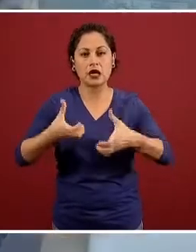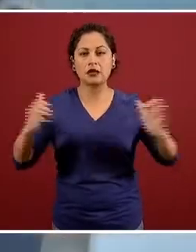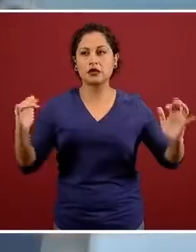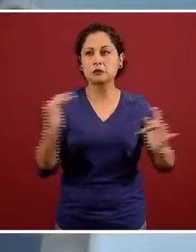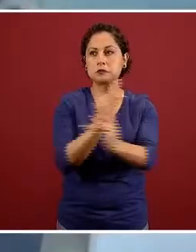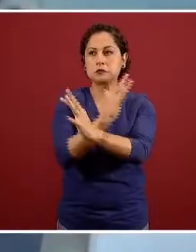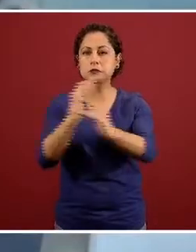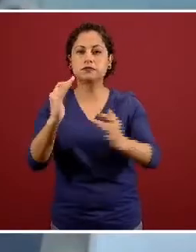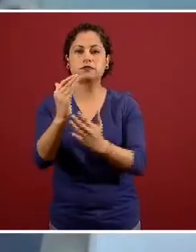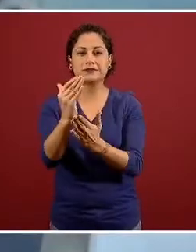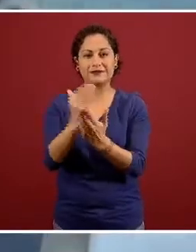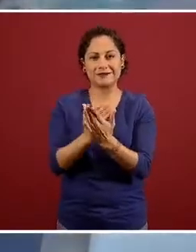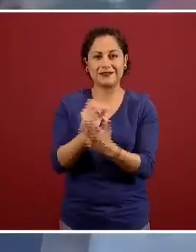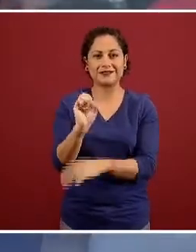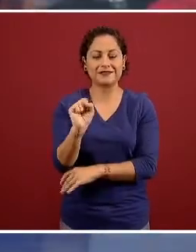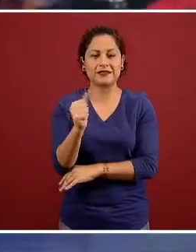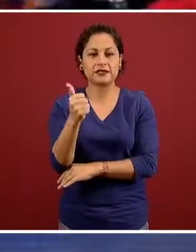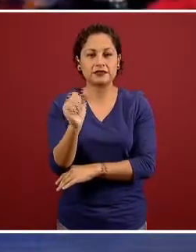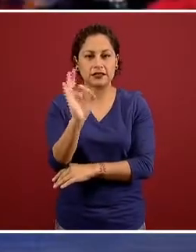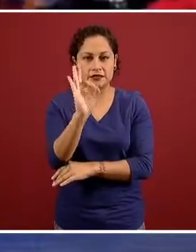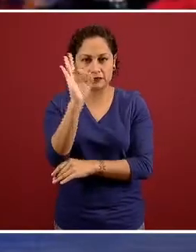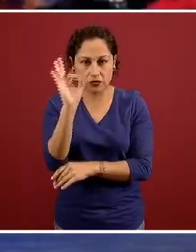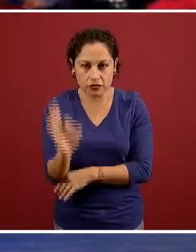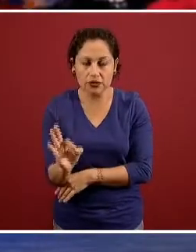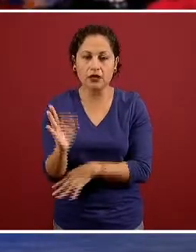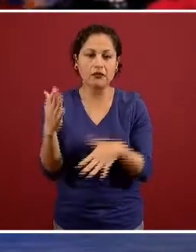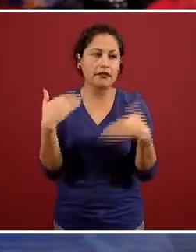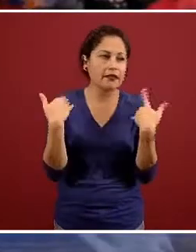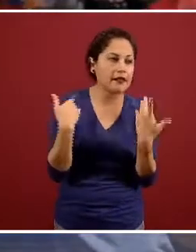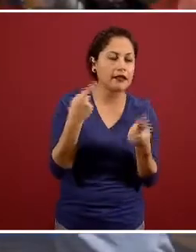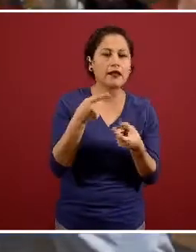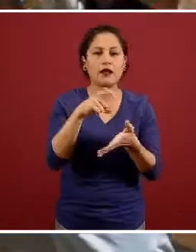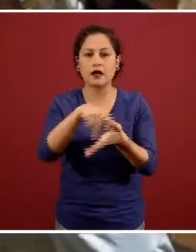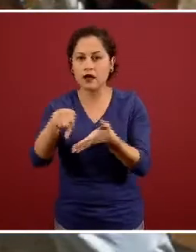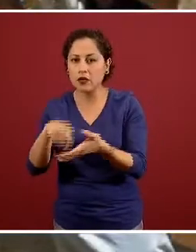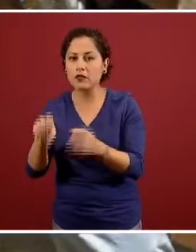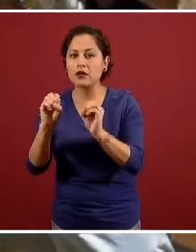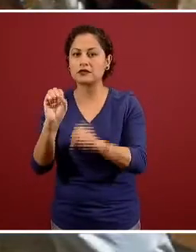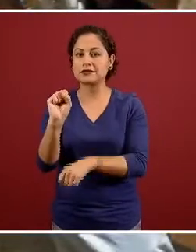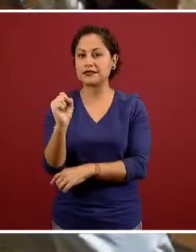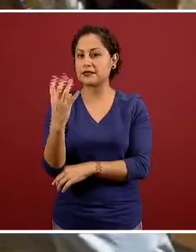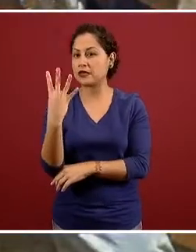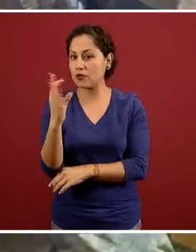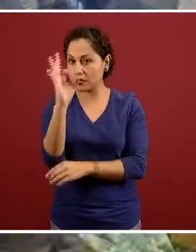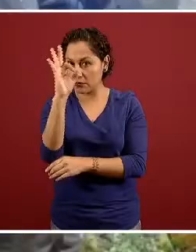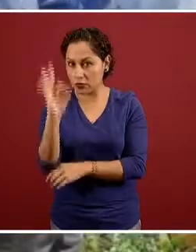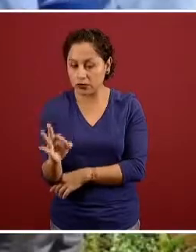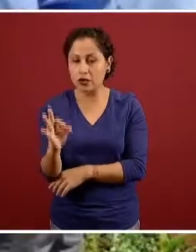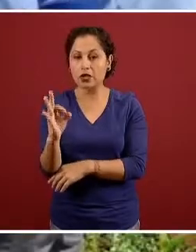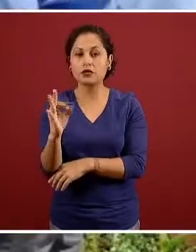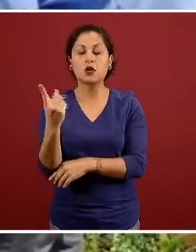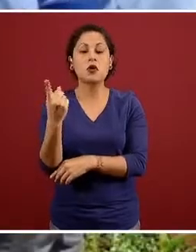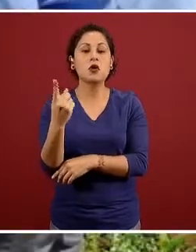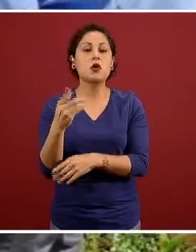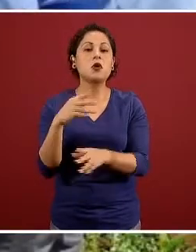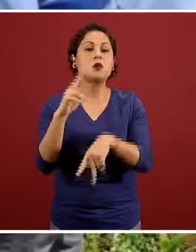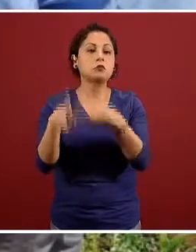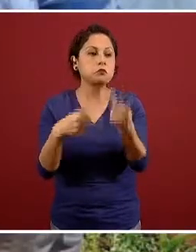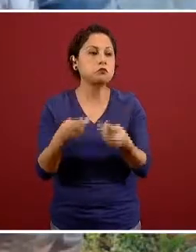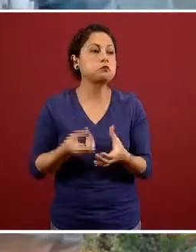un 66% las compras y el entretenimiento, un 54% la visita a los parques